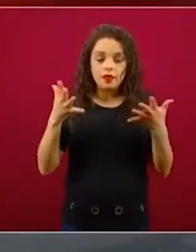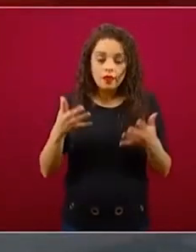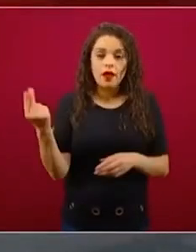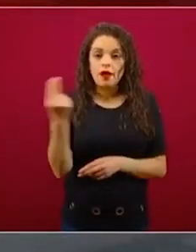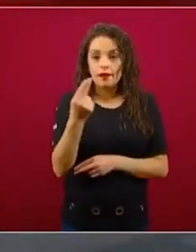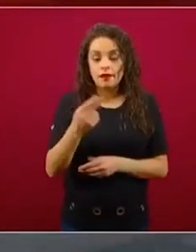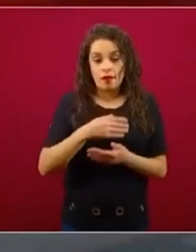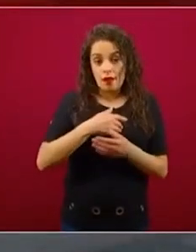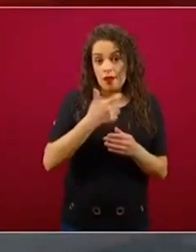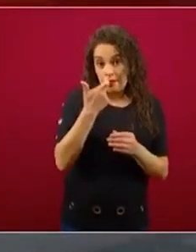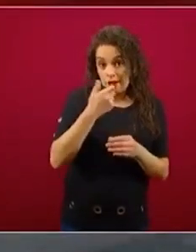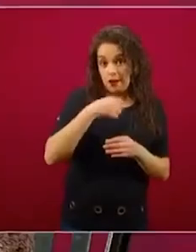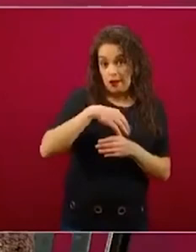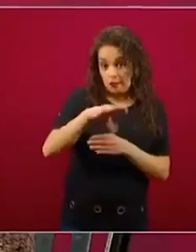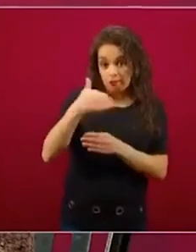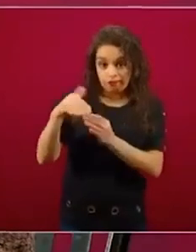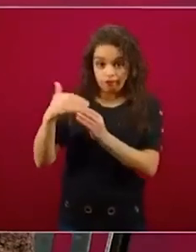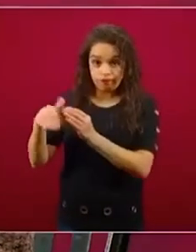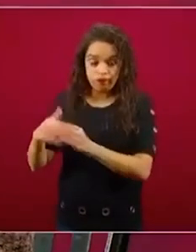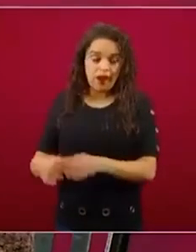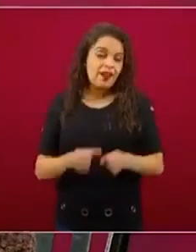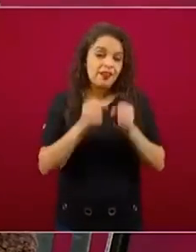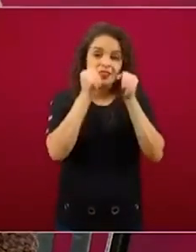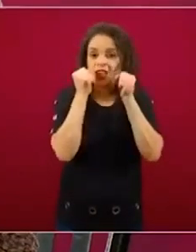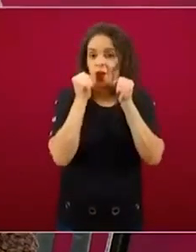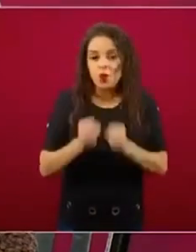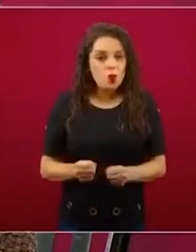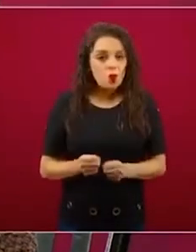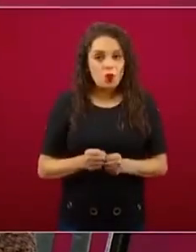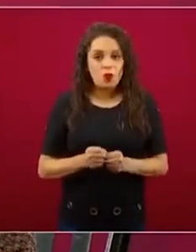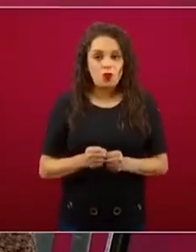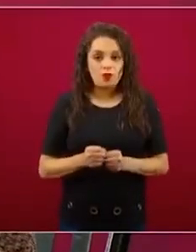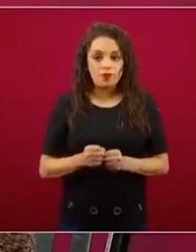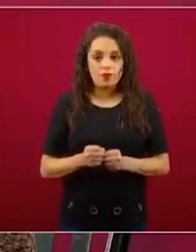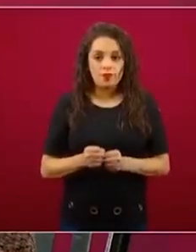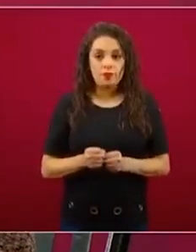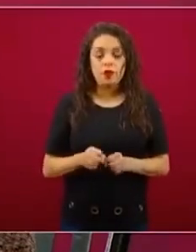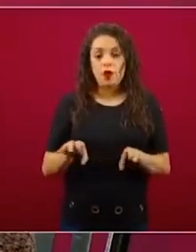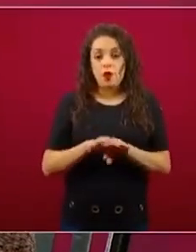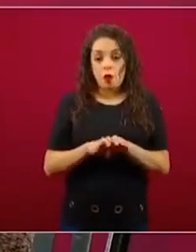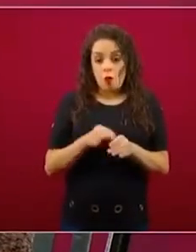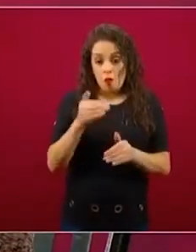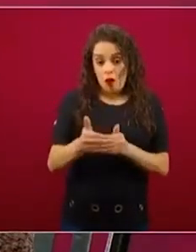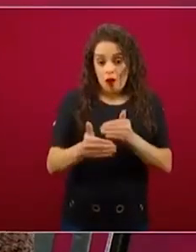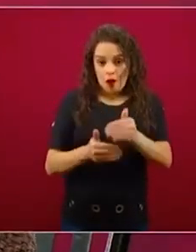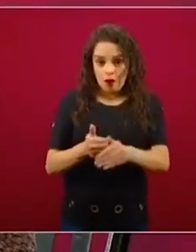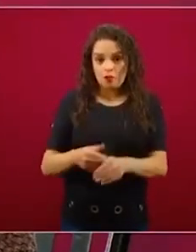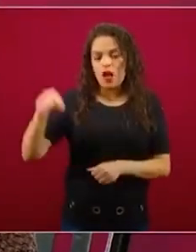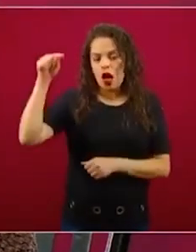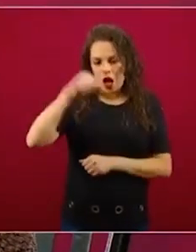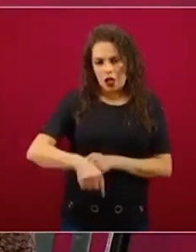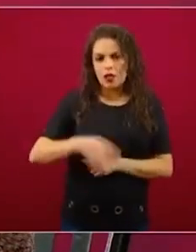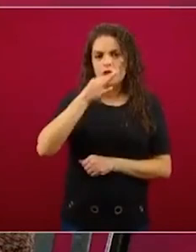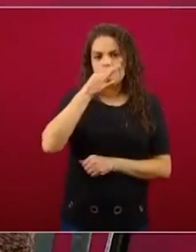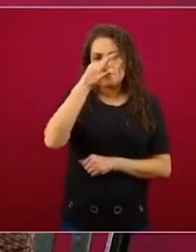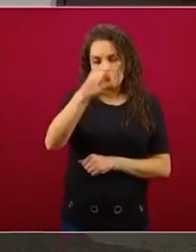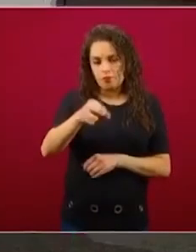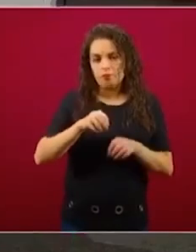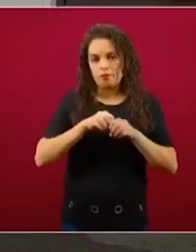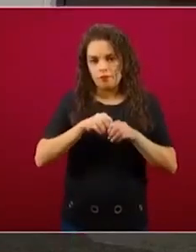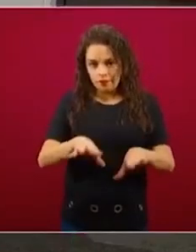en la que vayamos avanzando, pues aquí los iremos reportando. Lo que es cierto es que todos los días